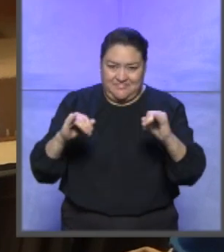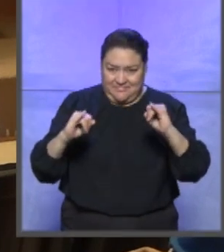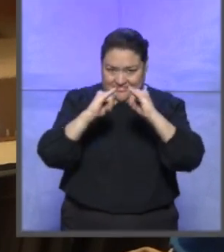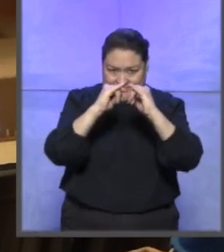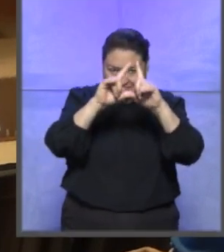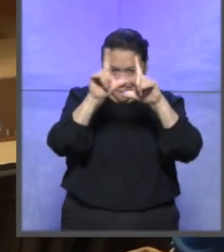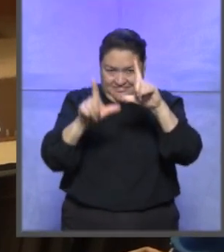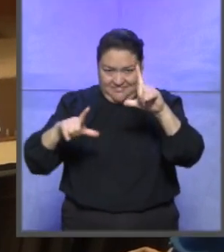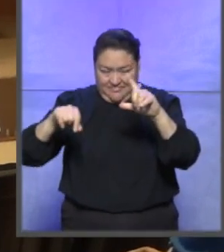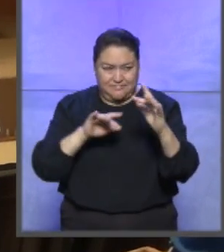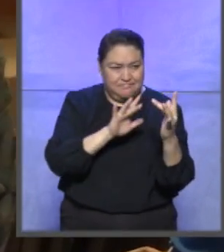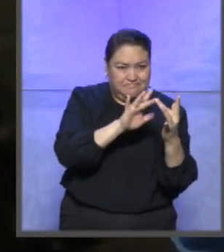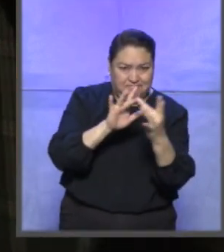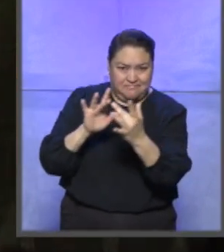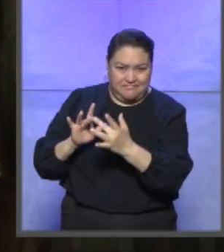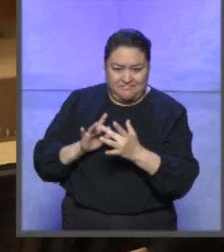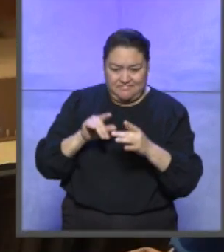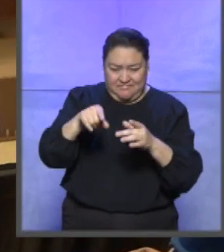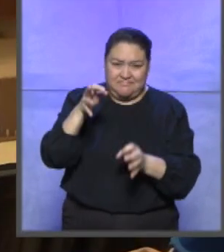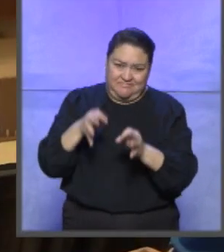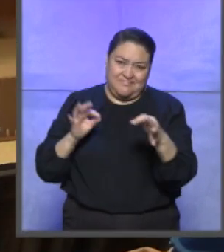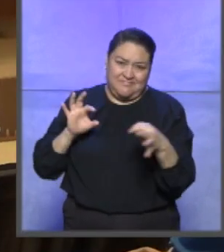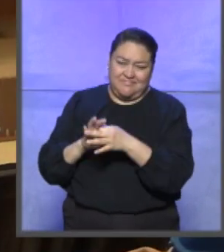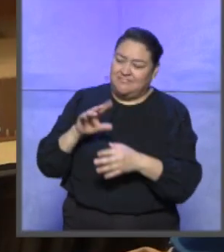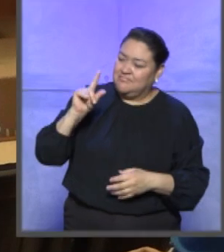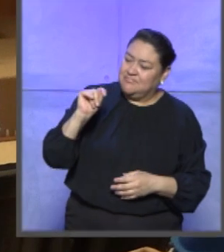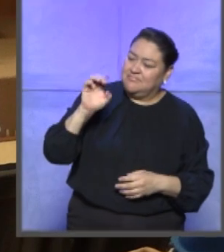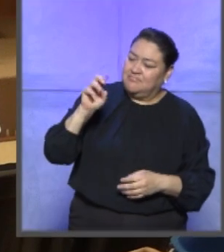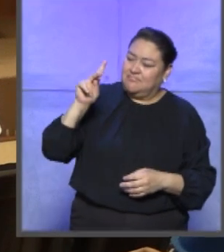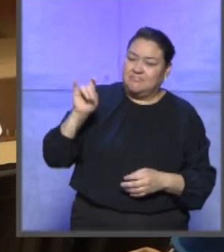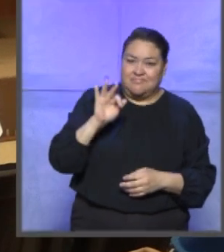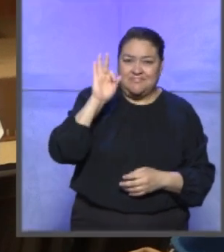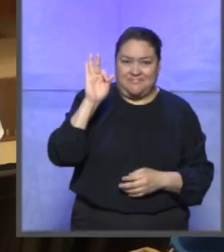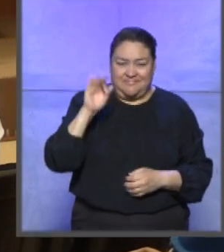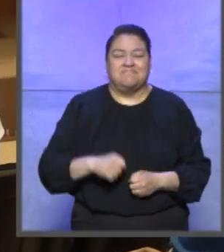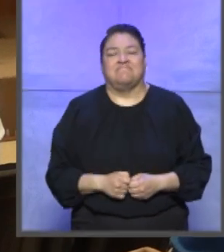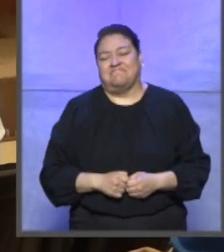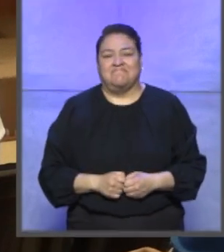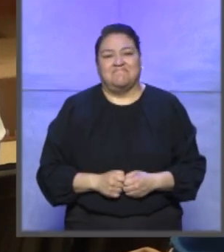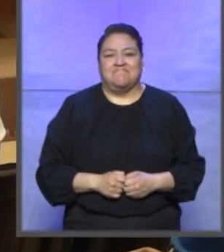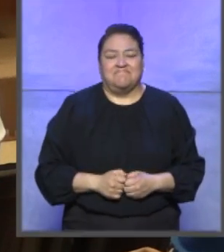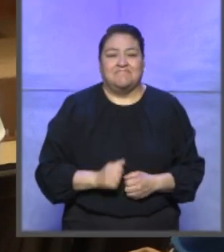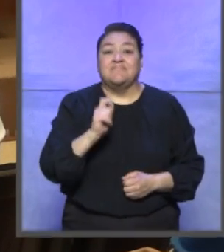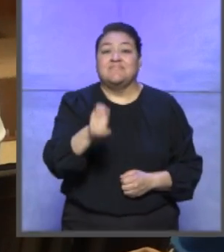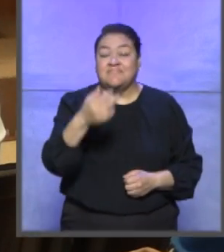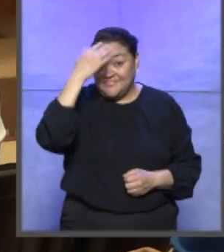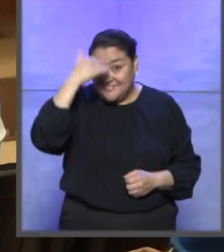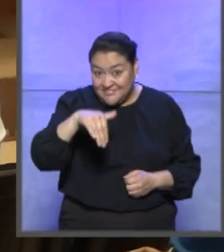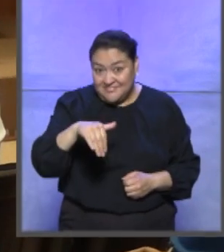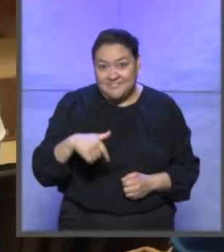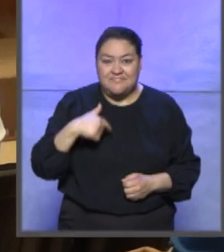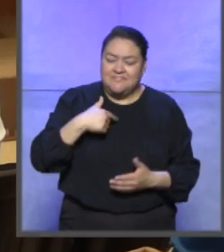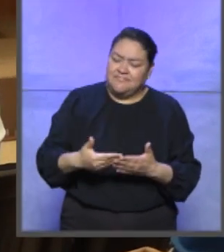de Relaciones Interinstitucionales Nacionales del Tribunal Electoral del Poder Judicial de la Federación.